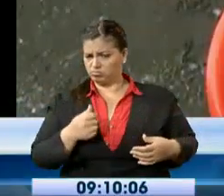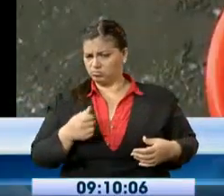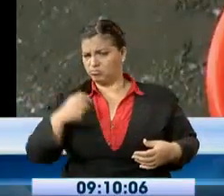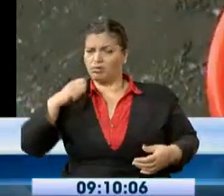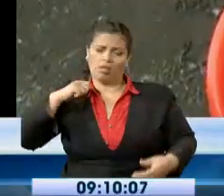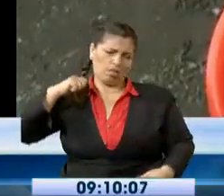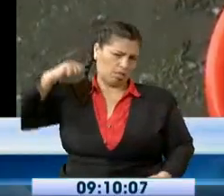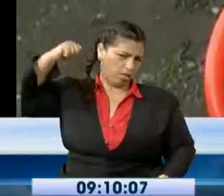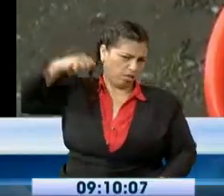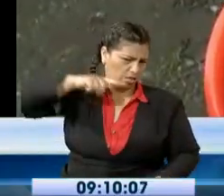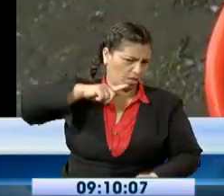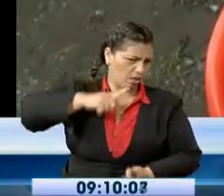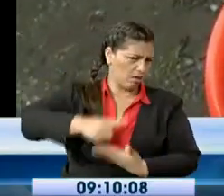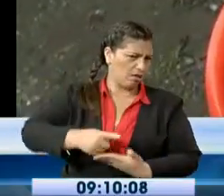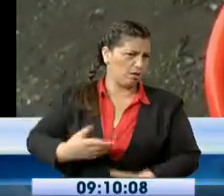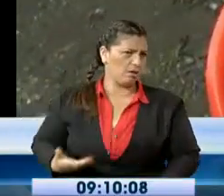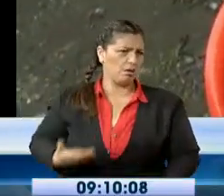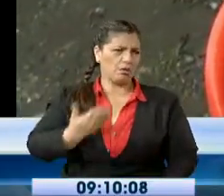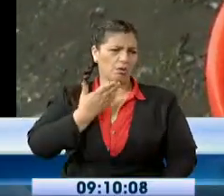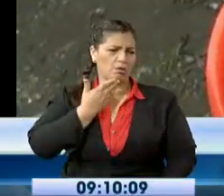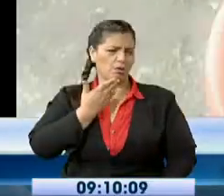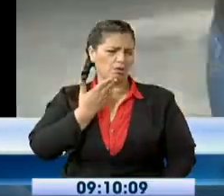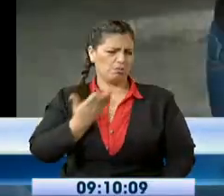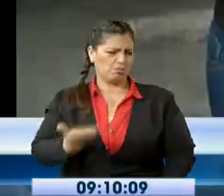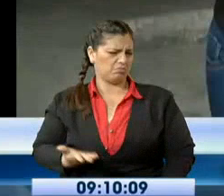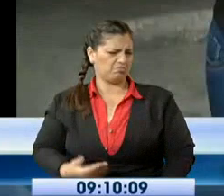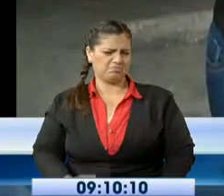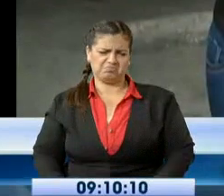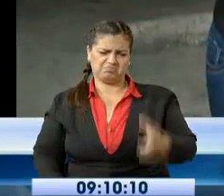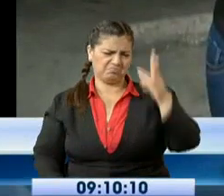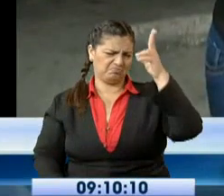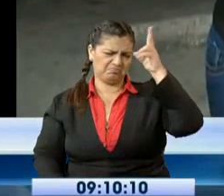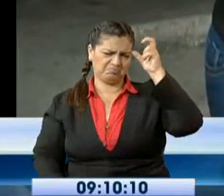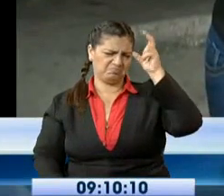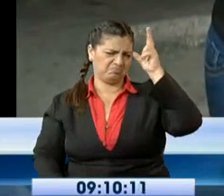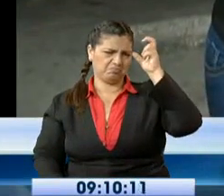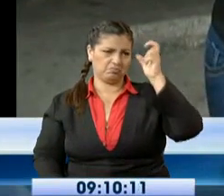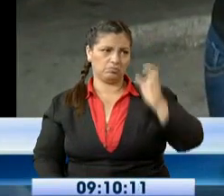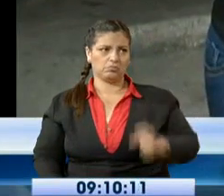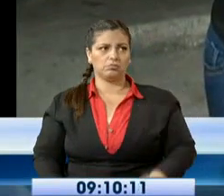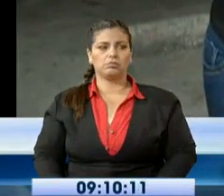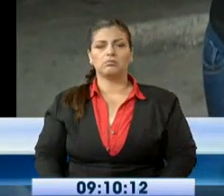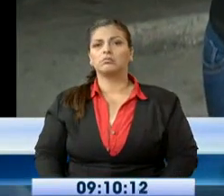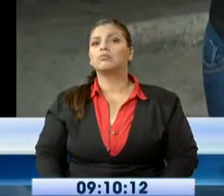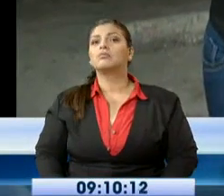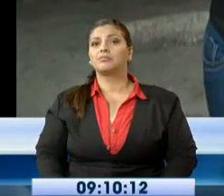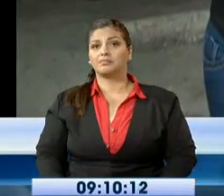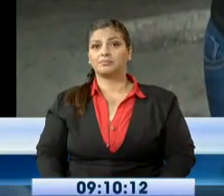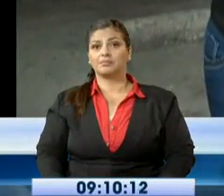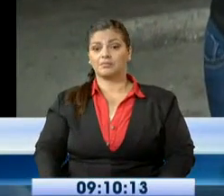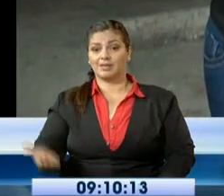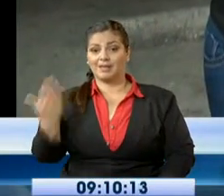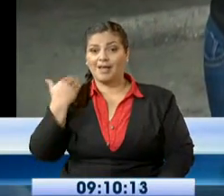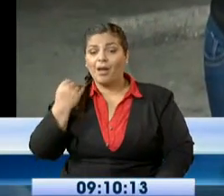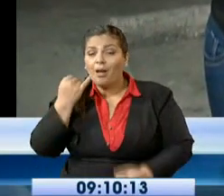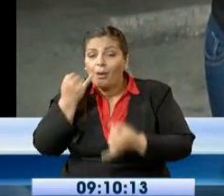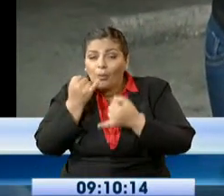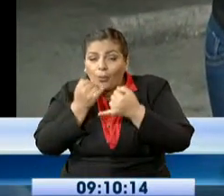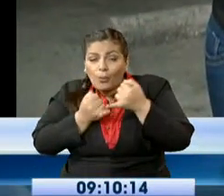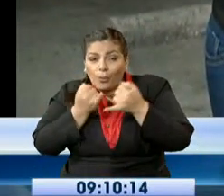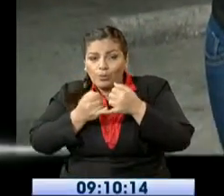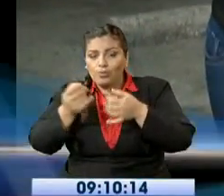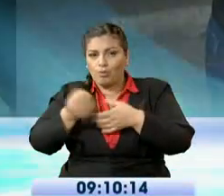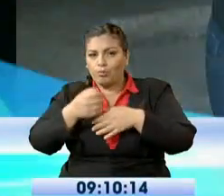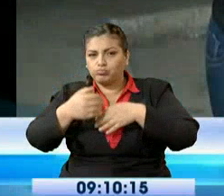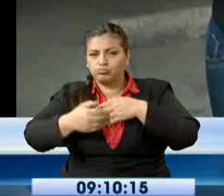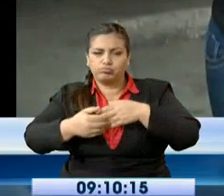aquí por decir, ¿cómo me voy a ahorcar aquí yo estando aquí? Luego de perder la alcaldía en el último proceso electoral, Jorge Herrera se dedicó